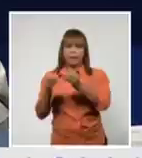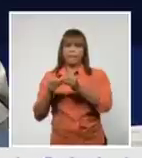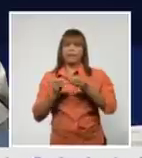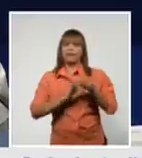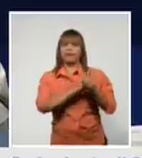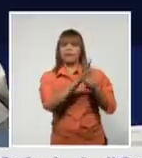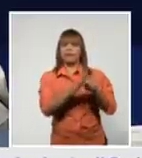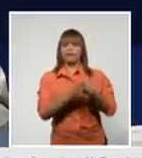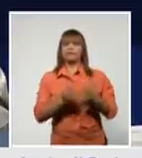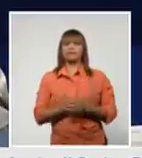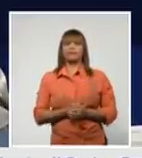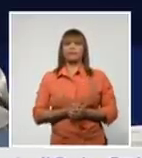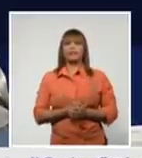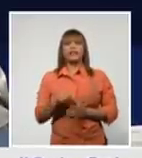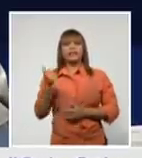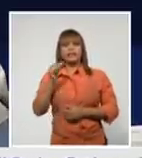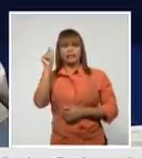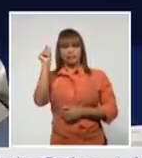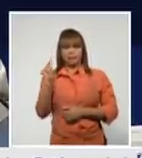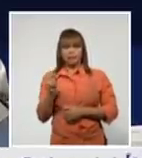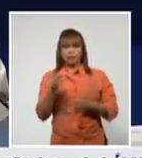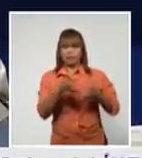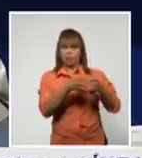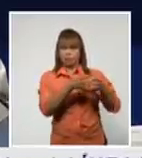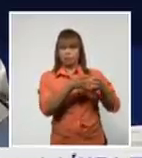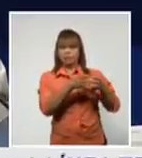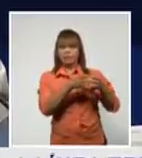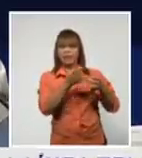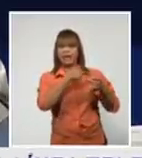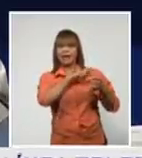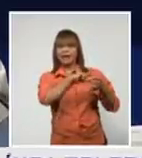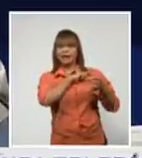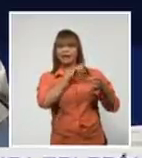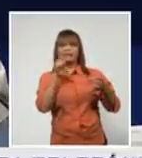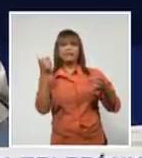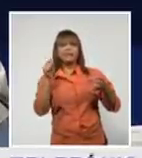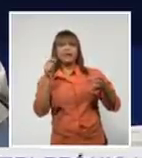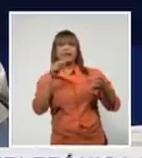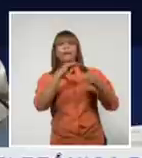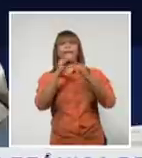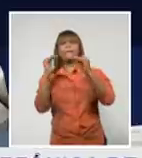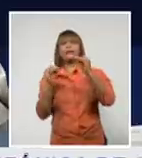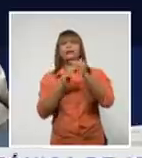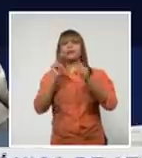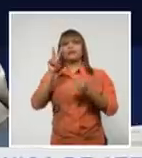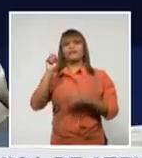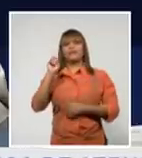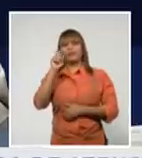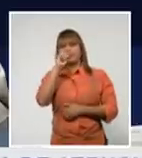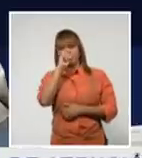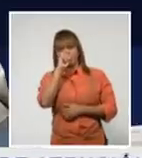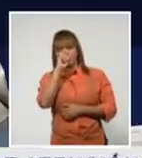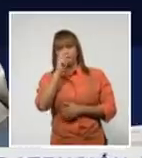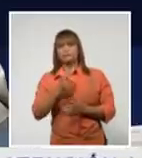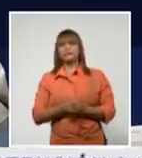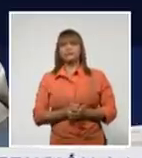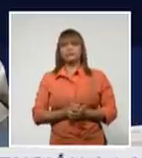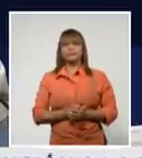10 de las personas diagnosticadas ayer eran menores de 20 años, o son menores de 20